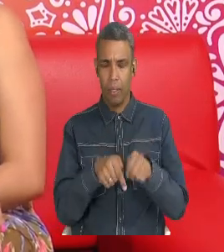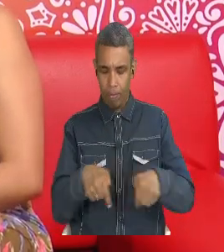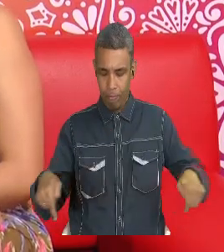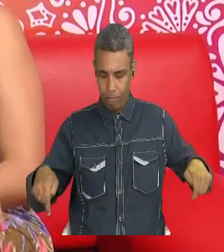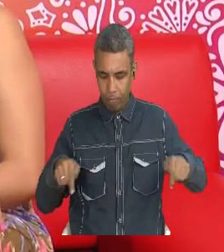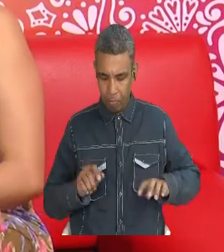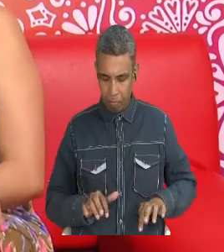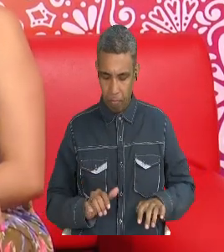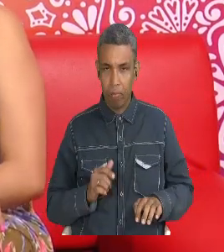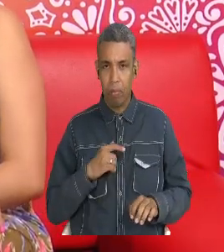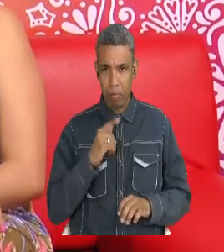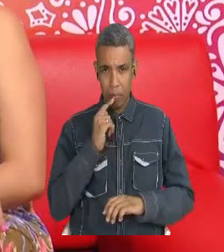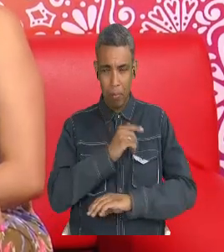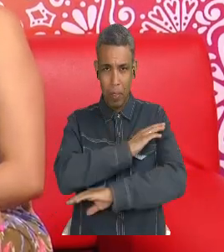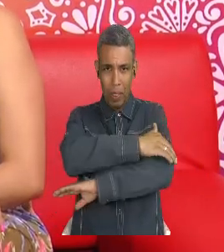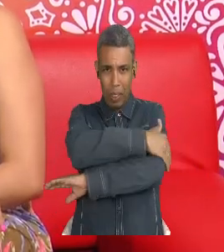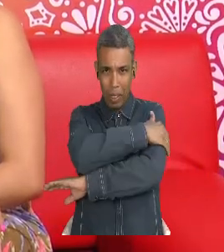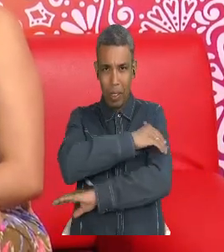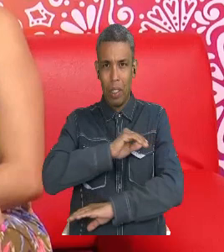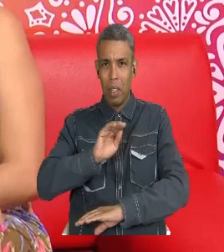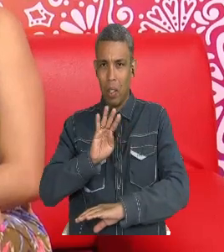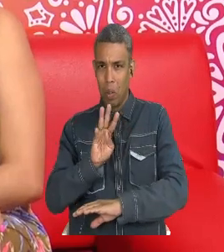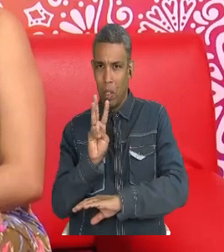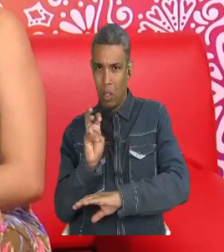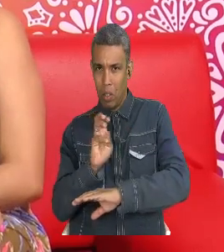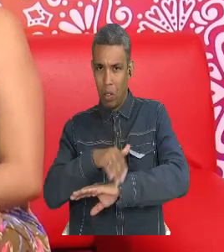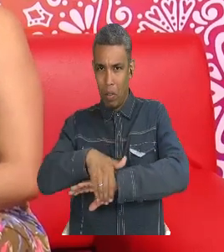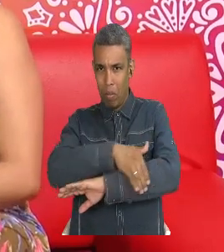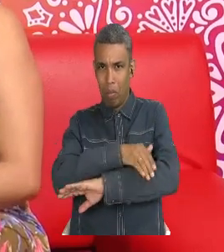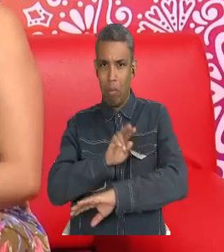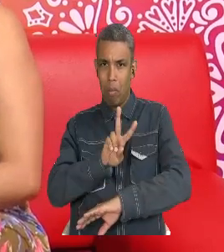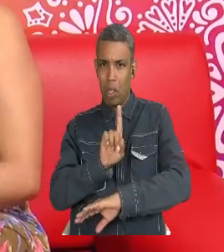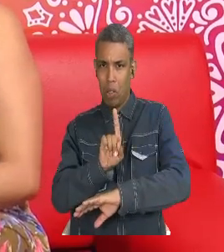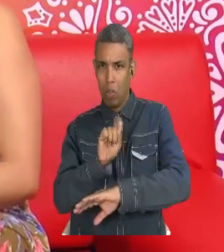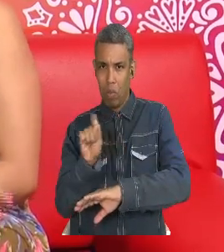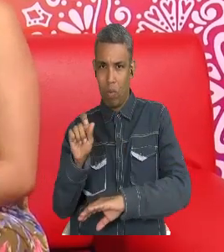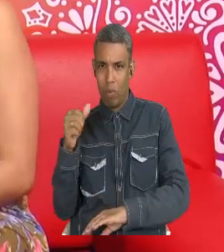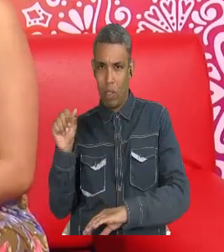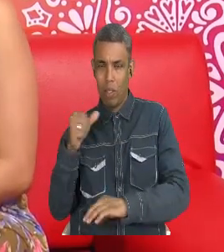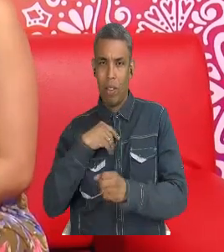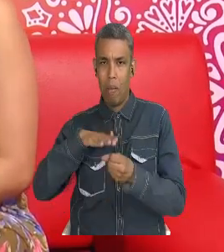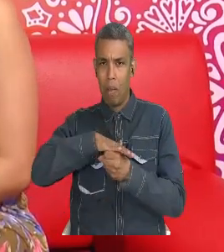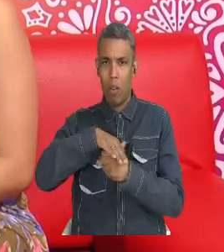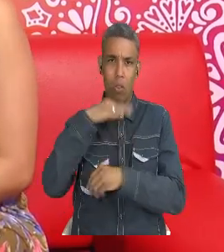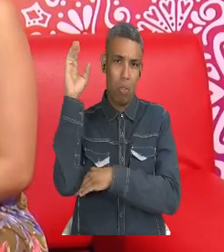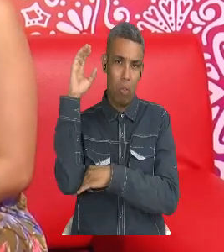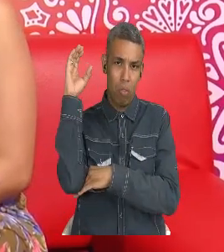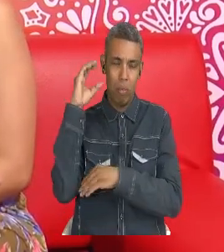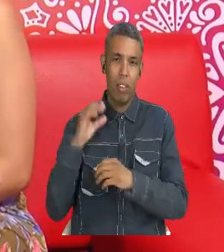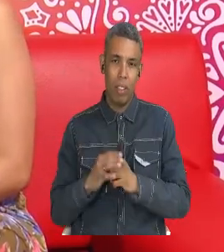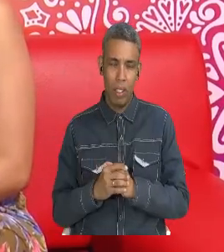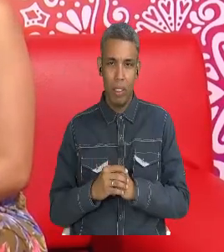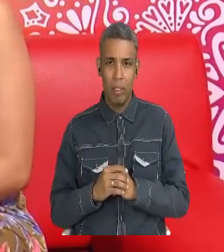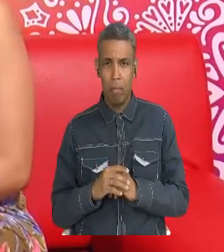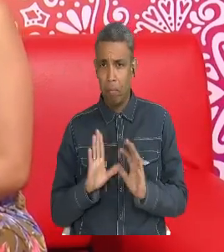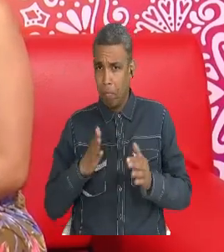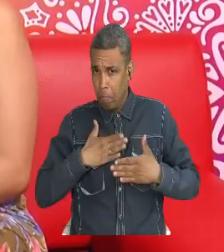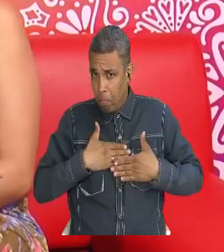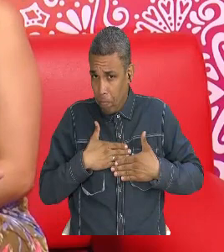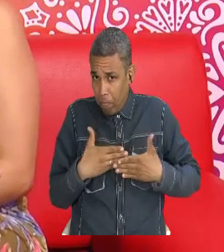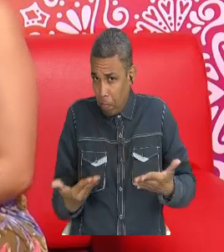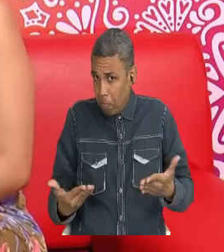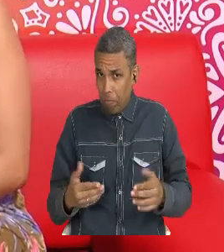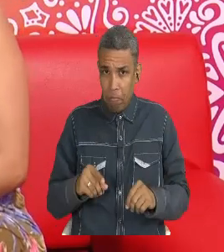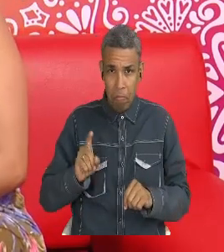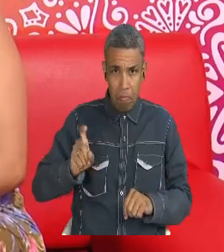calle 48, número 2110, de acá del barrio Colombia. Y pues estoy presta a lo que los